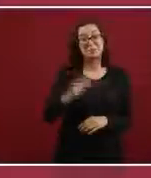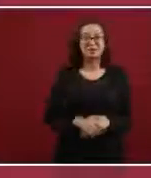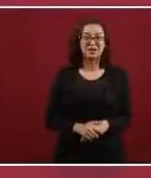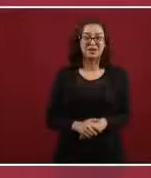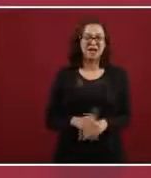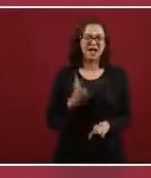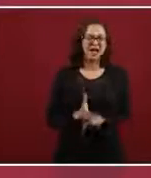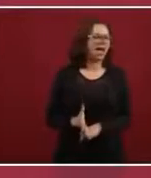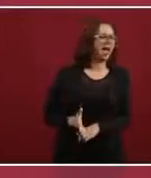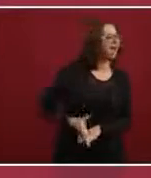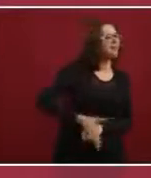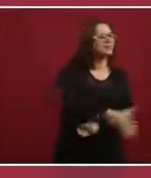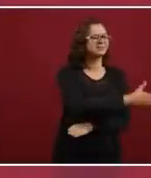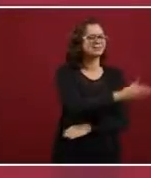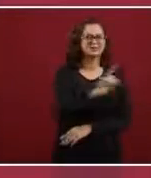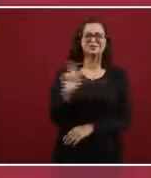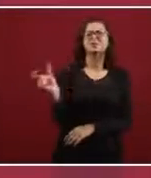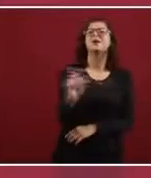¿Cuándo se había visto?